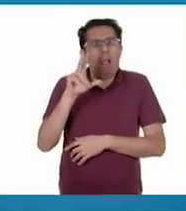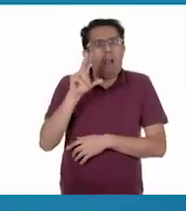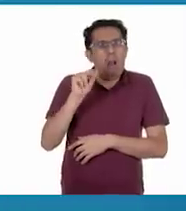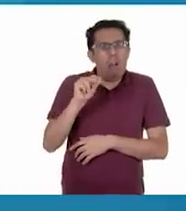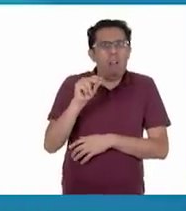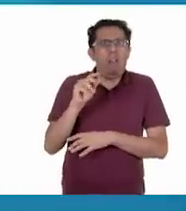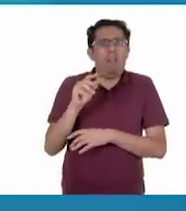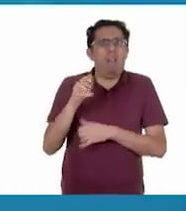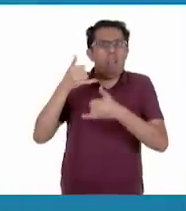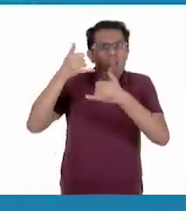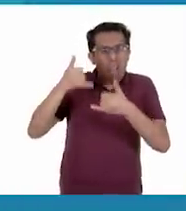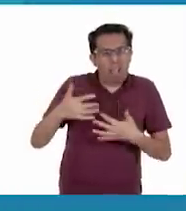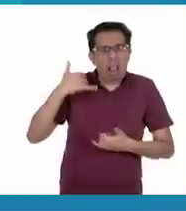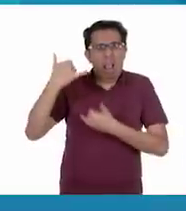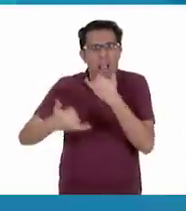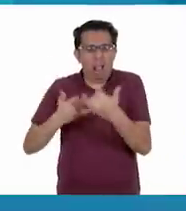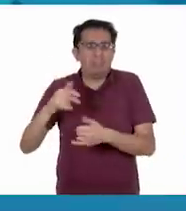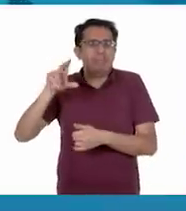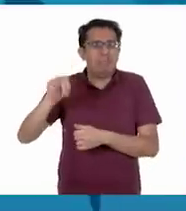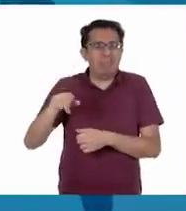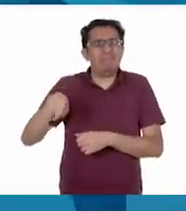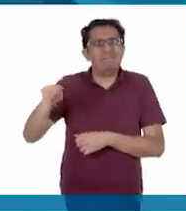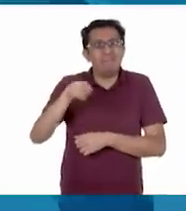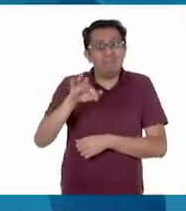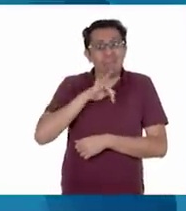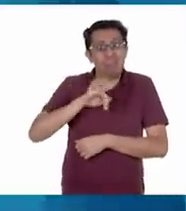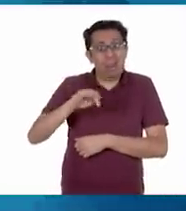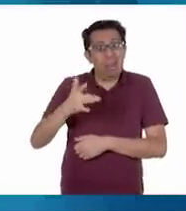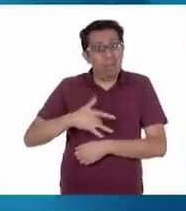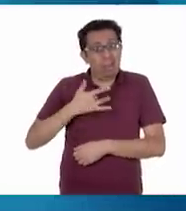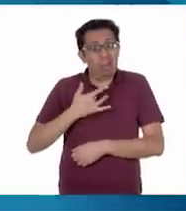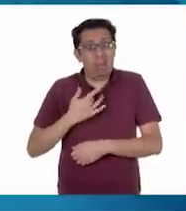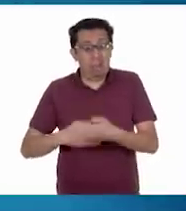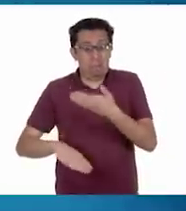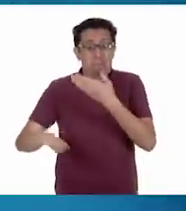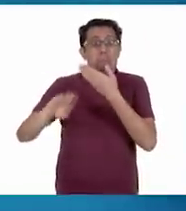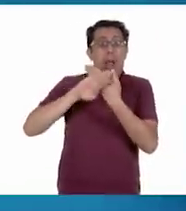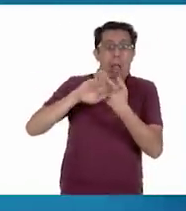demasiado toscos con el juego, porque si no se puede sentir agredido y él puede